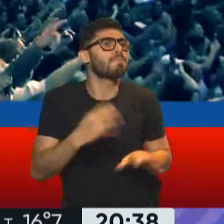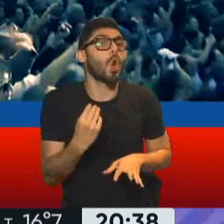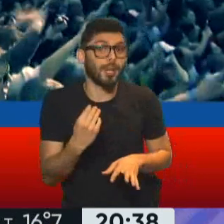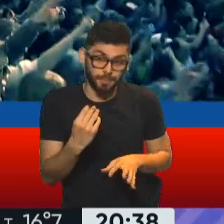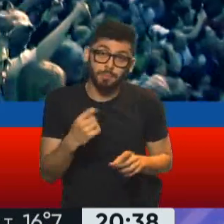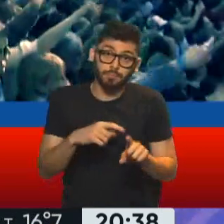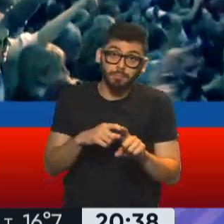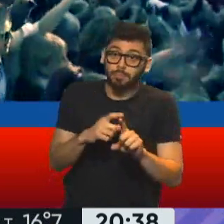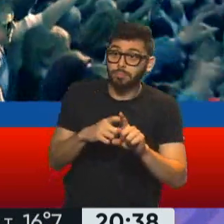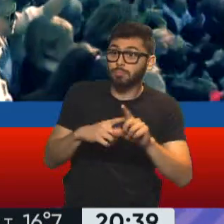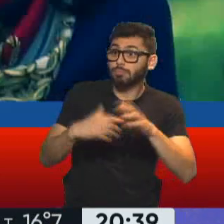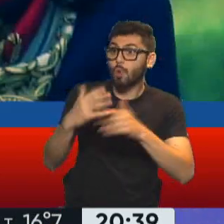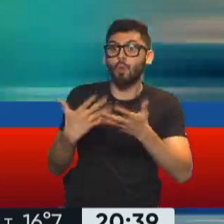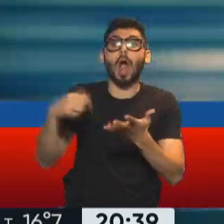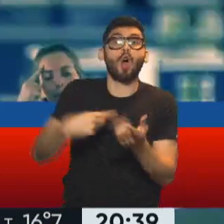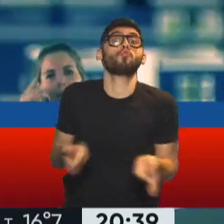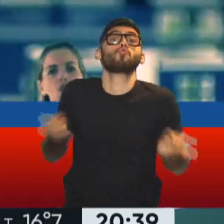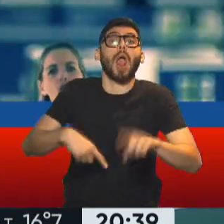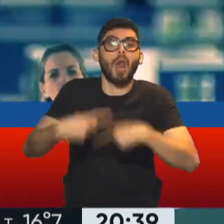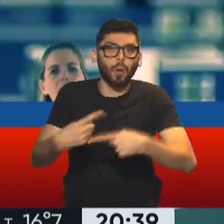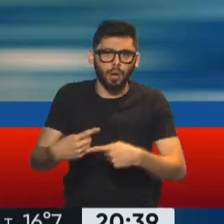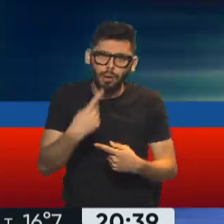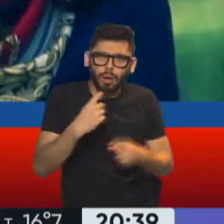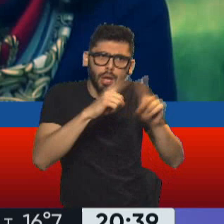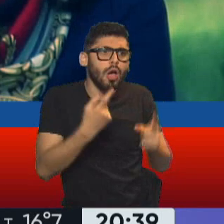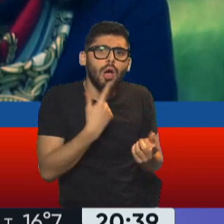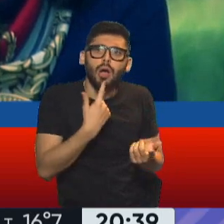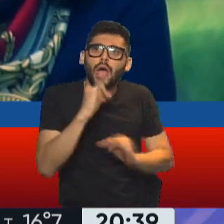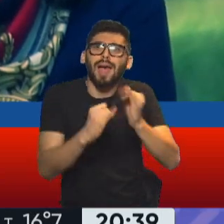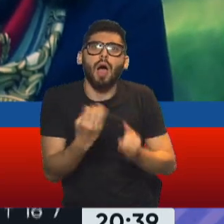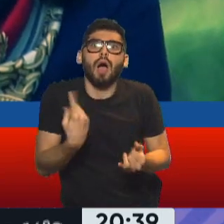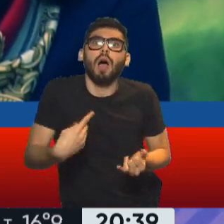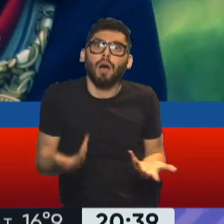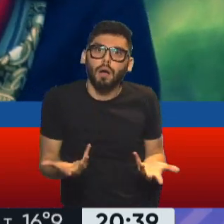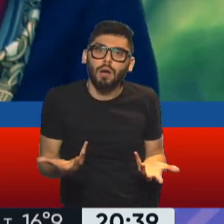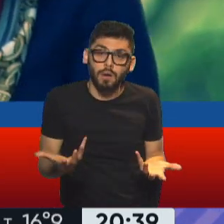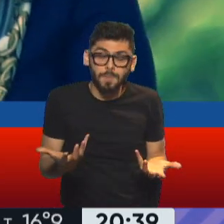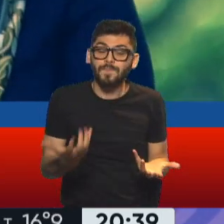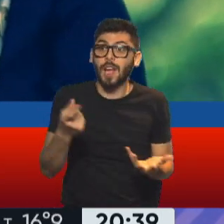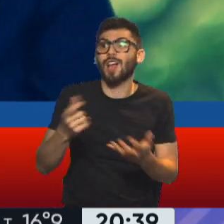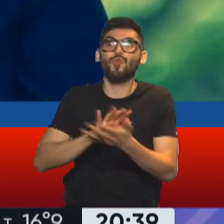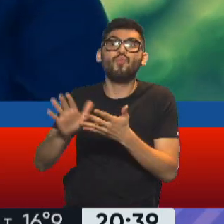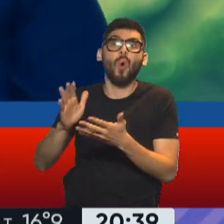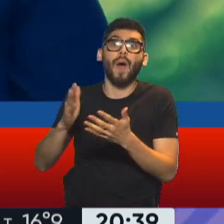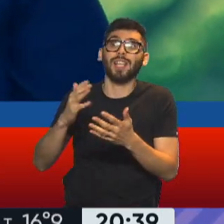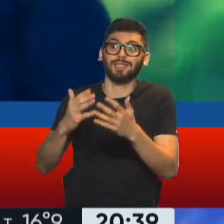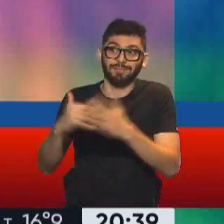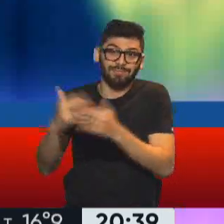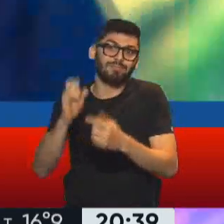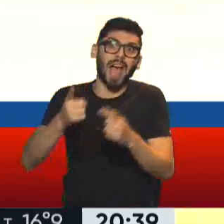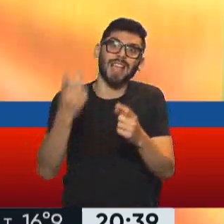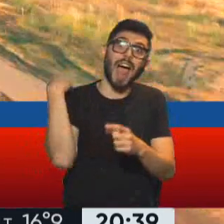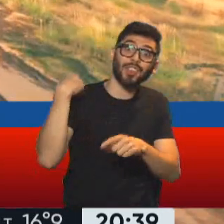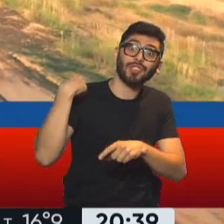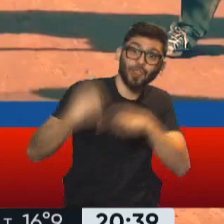están nuevamente reactivando. ¿Quién explica esto? Y otras obviamente nuevas. En este contexto entonces el presidente empieza a recorrer el